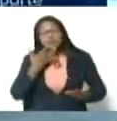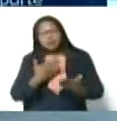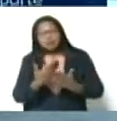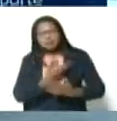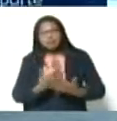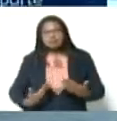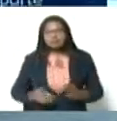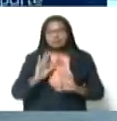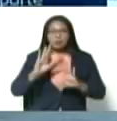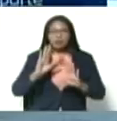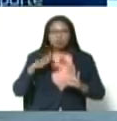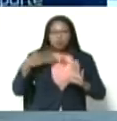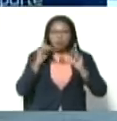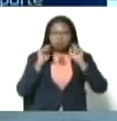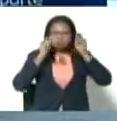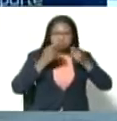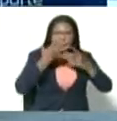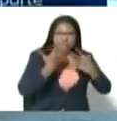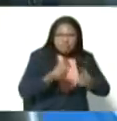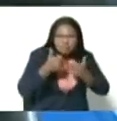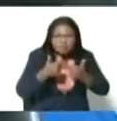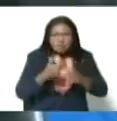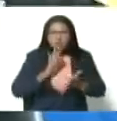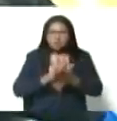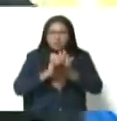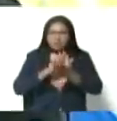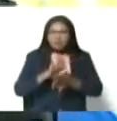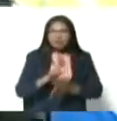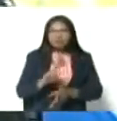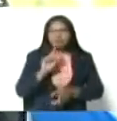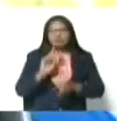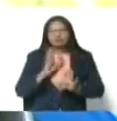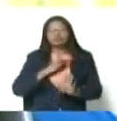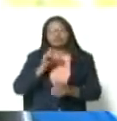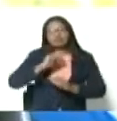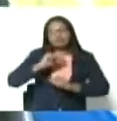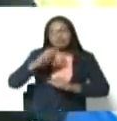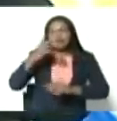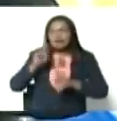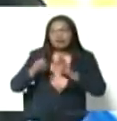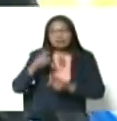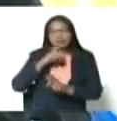Le puedes quitar la máscara para que te entiendan. Sí, a veces es complicado, ¿verdad? Muchas gracias.